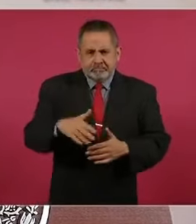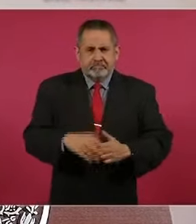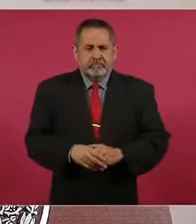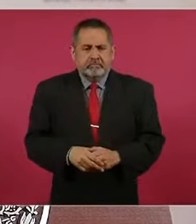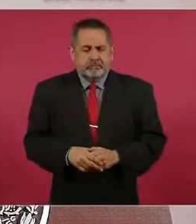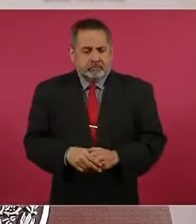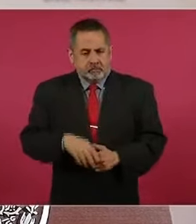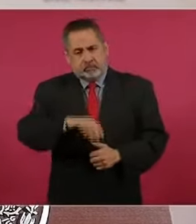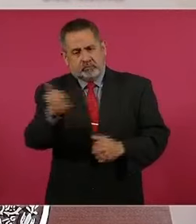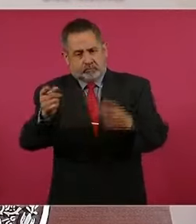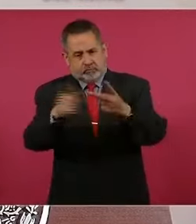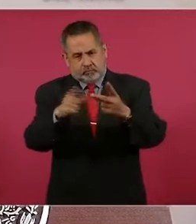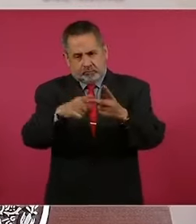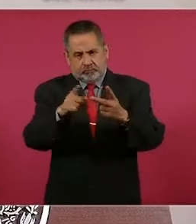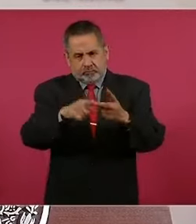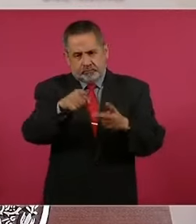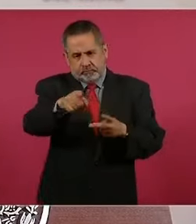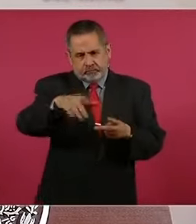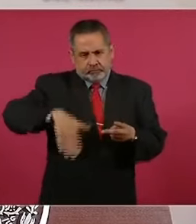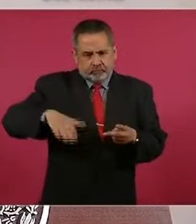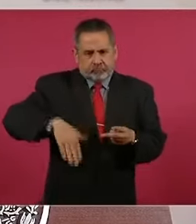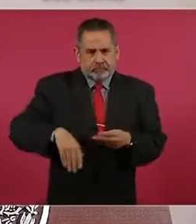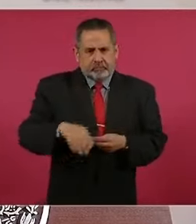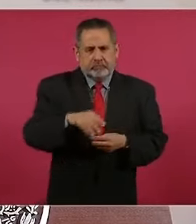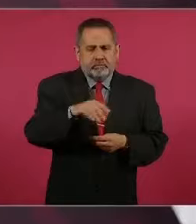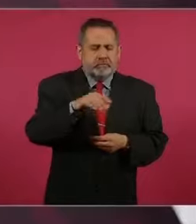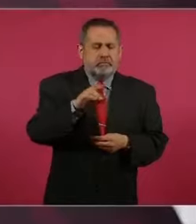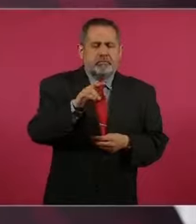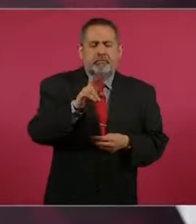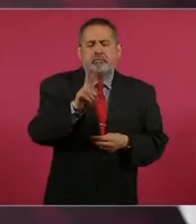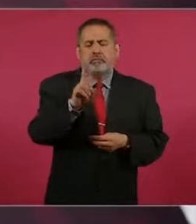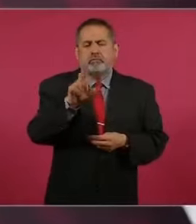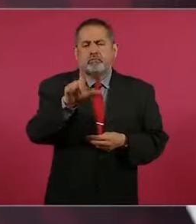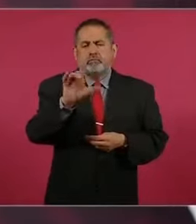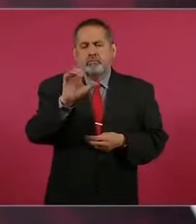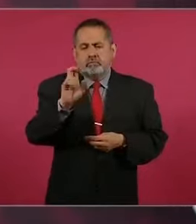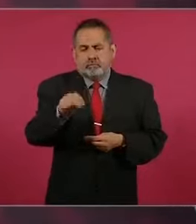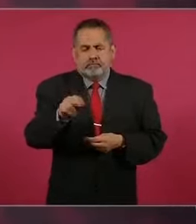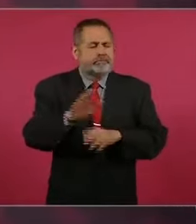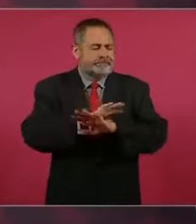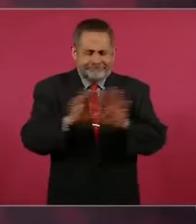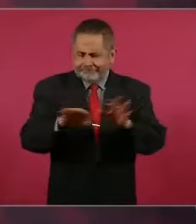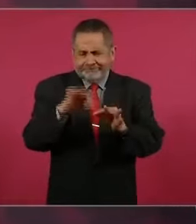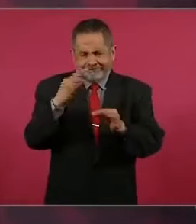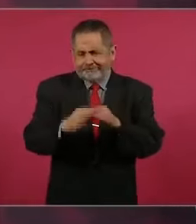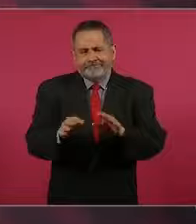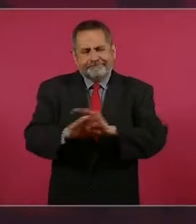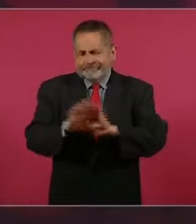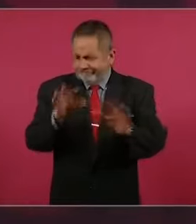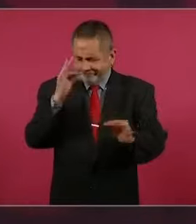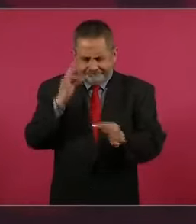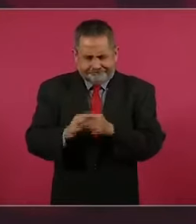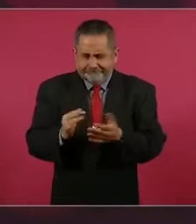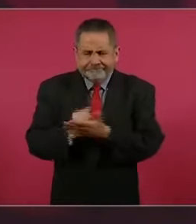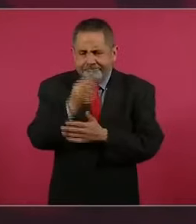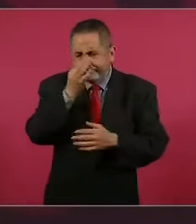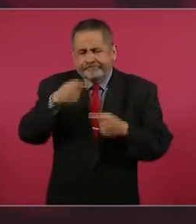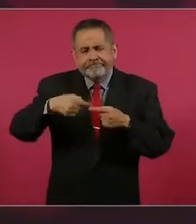El otro asunto de… El de Vulcan. Vulcan, ya está también